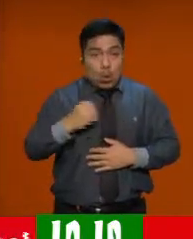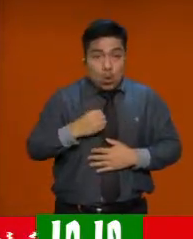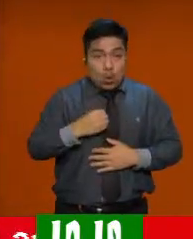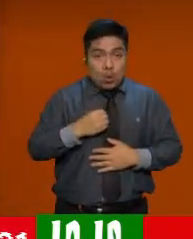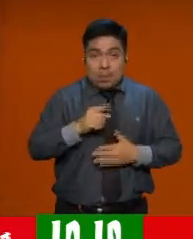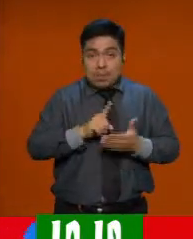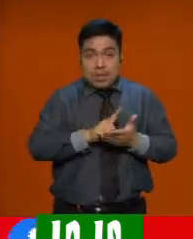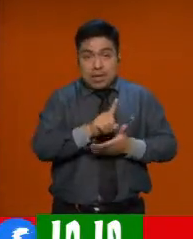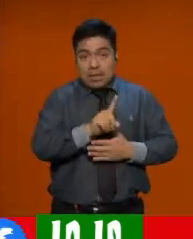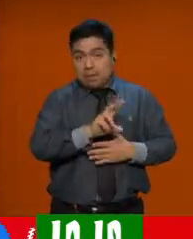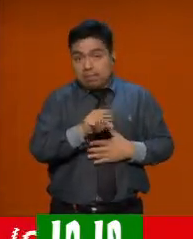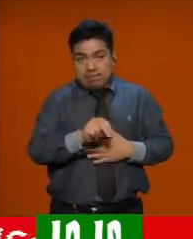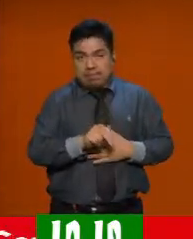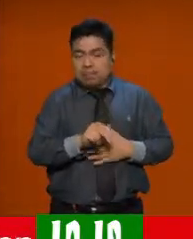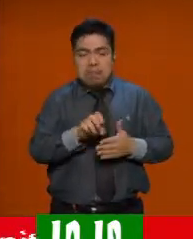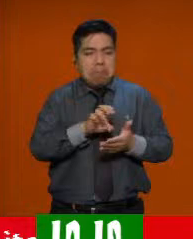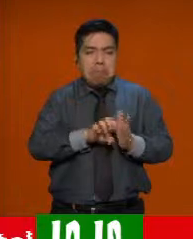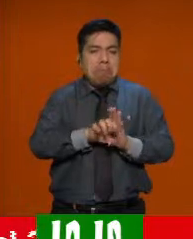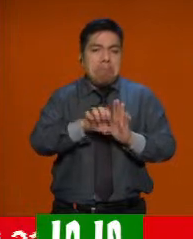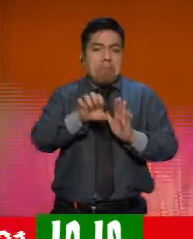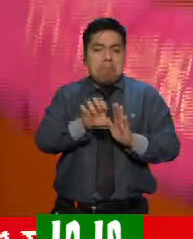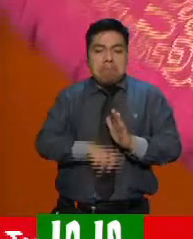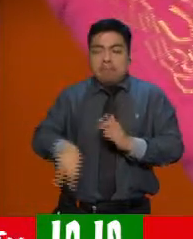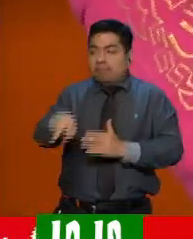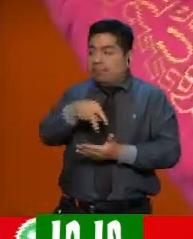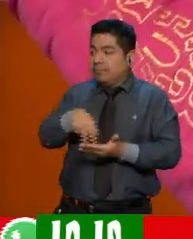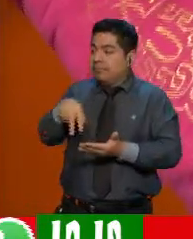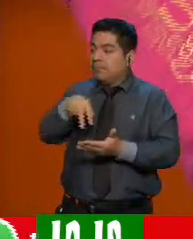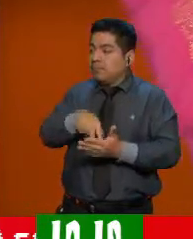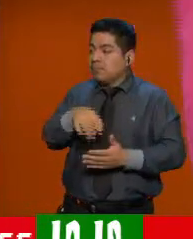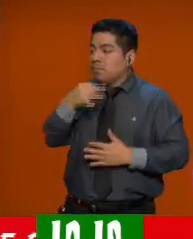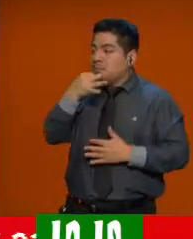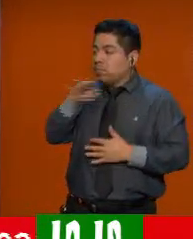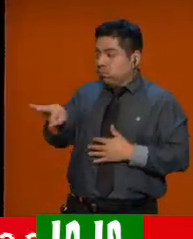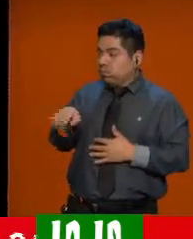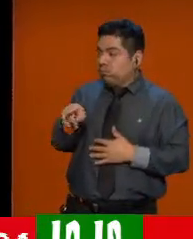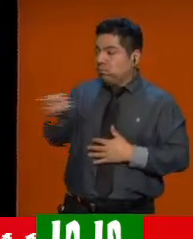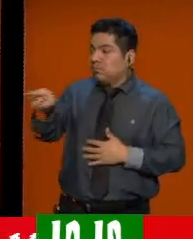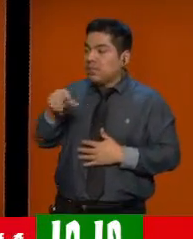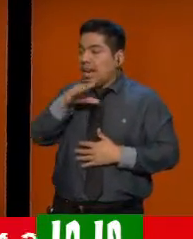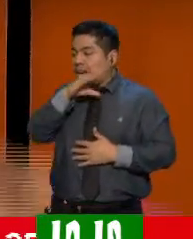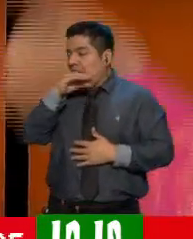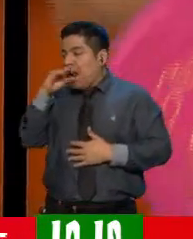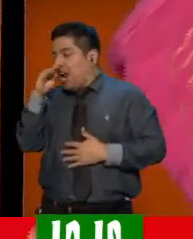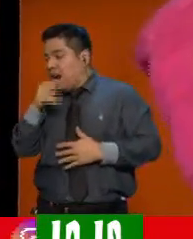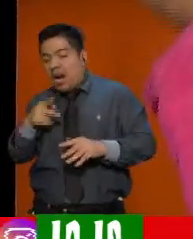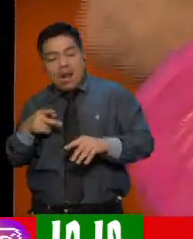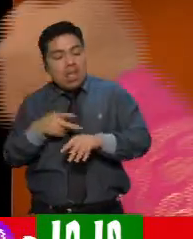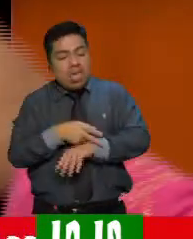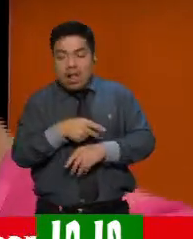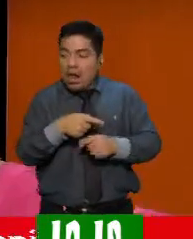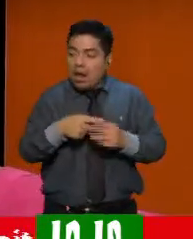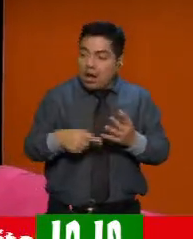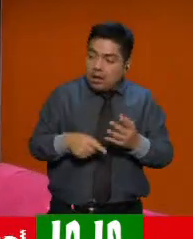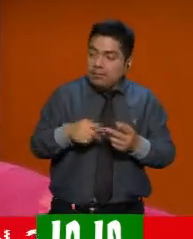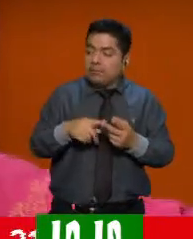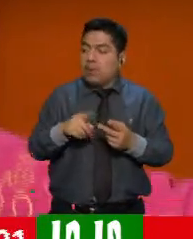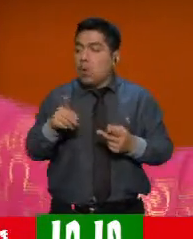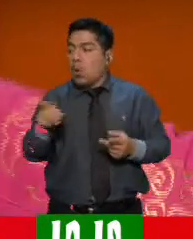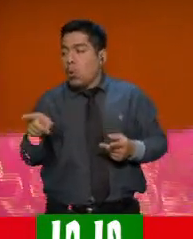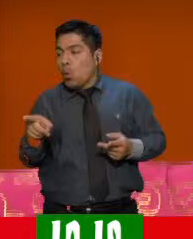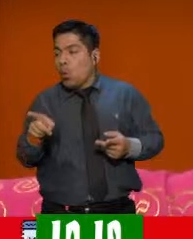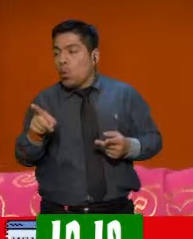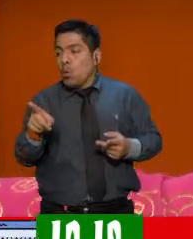No es delito. No es delito. O sea, yo puedo pararme y ponerme a decirle algo por el color de su piel a alguien o por